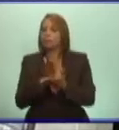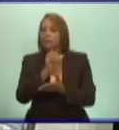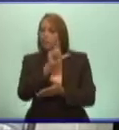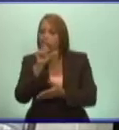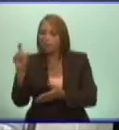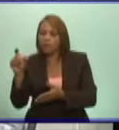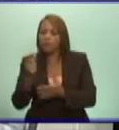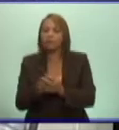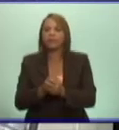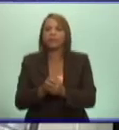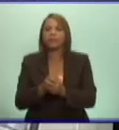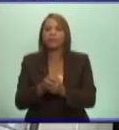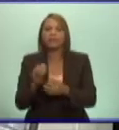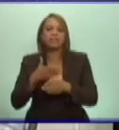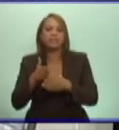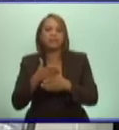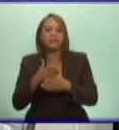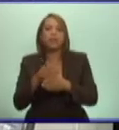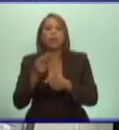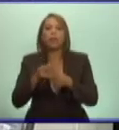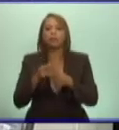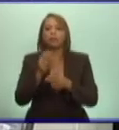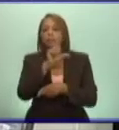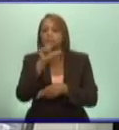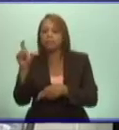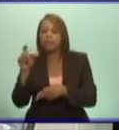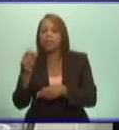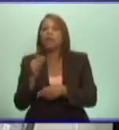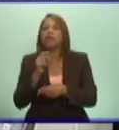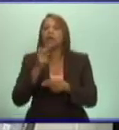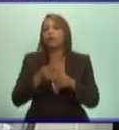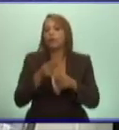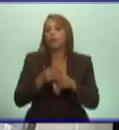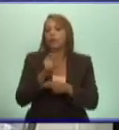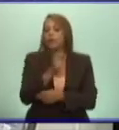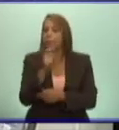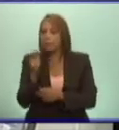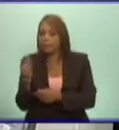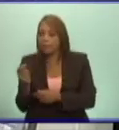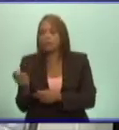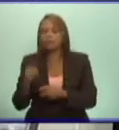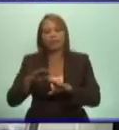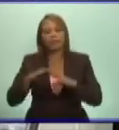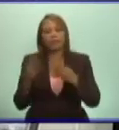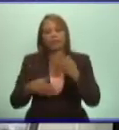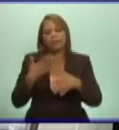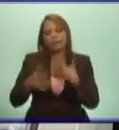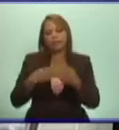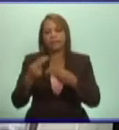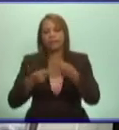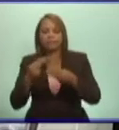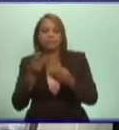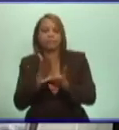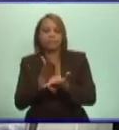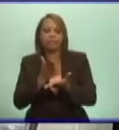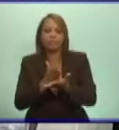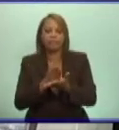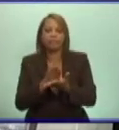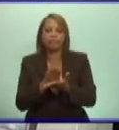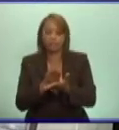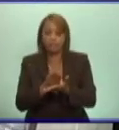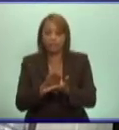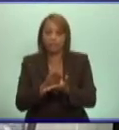del nombre de la escuela, el nombre de sus maestros, las actividades que se realizan en las escuelas. Precisamente en la clase de las